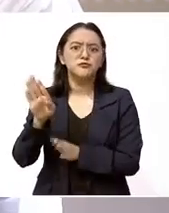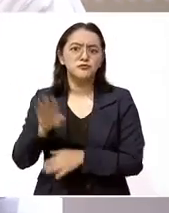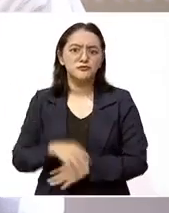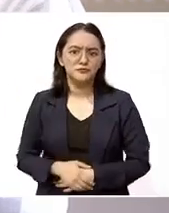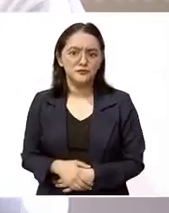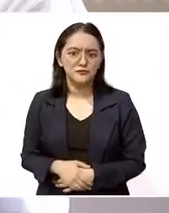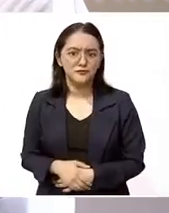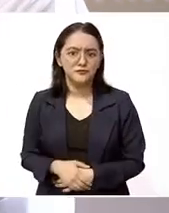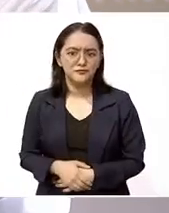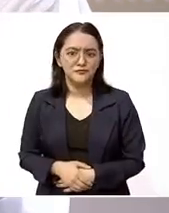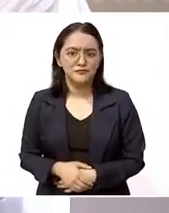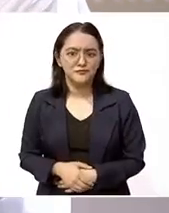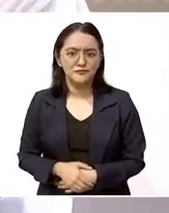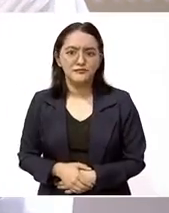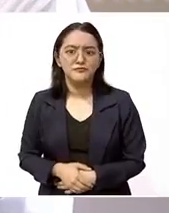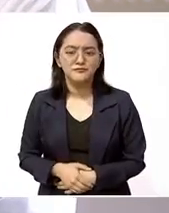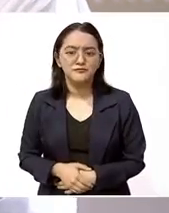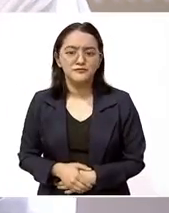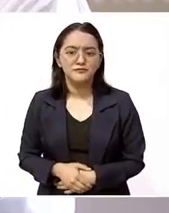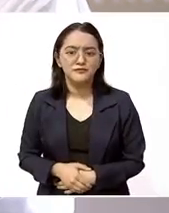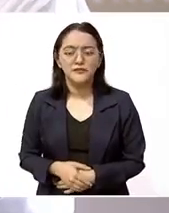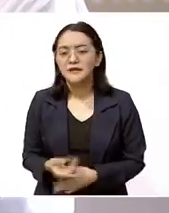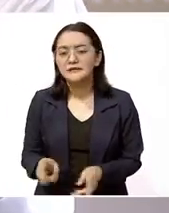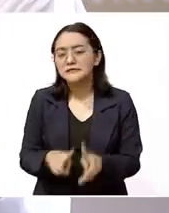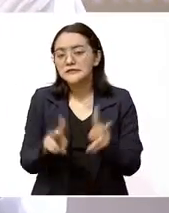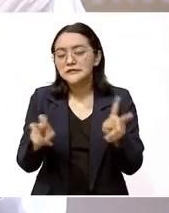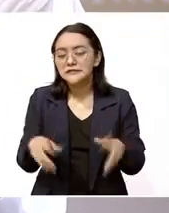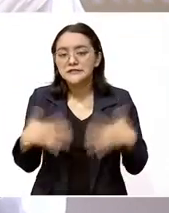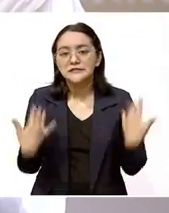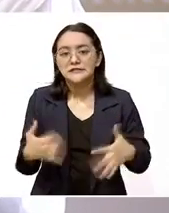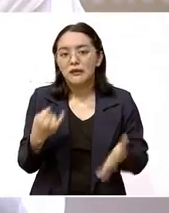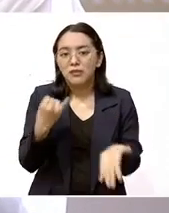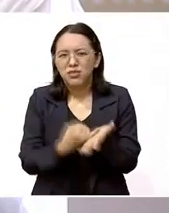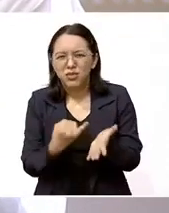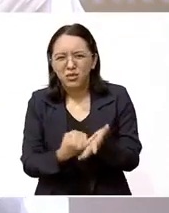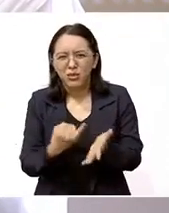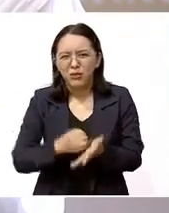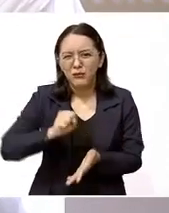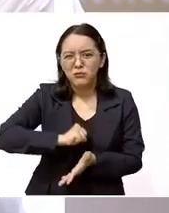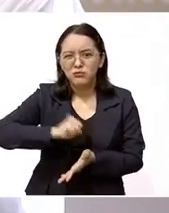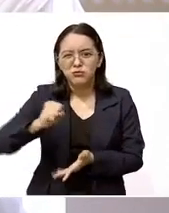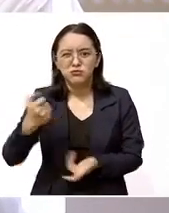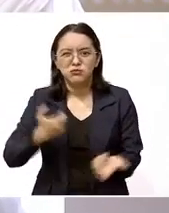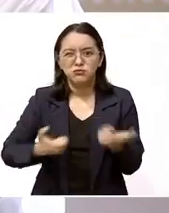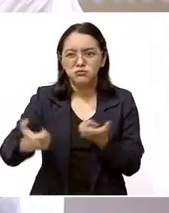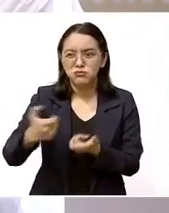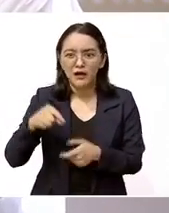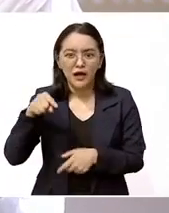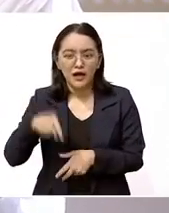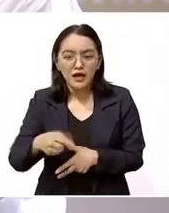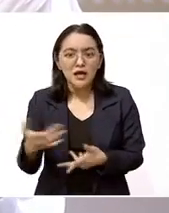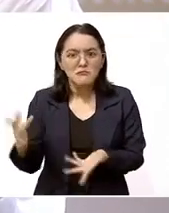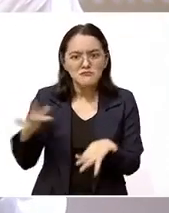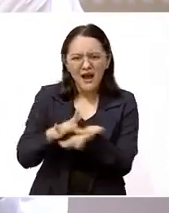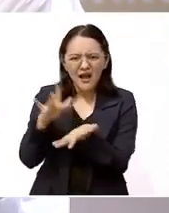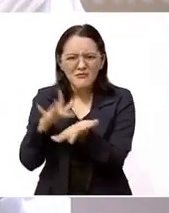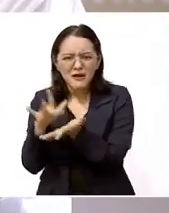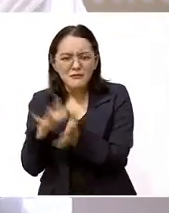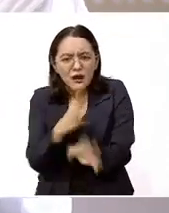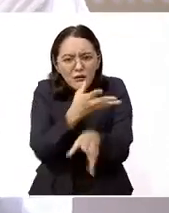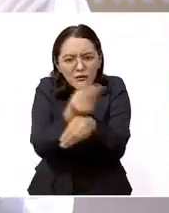En el marco del paquete contra la inflación y la carestía, impulsado por nuestro presidente en días